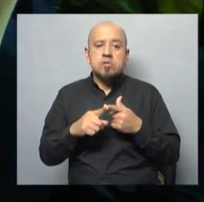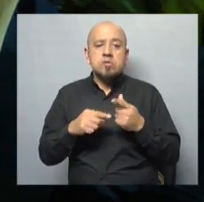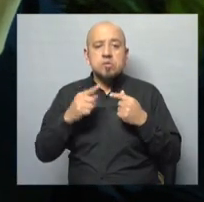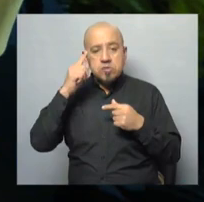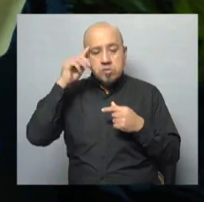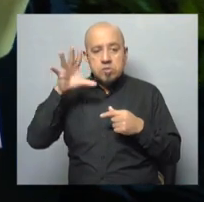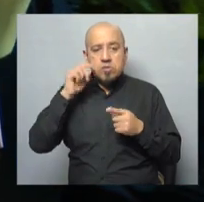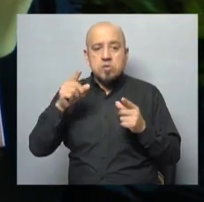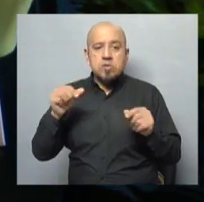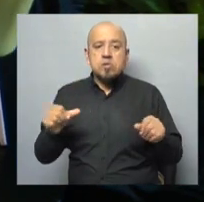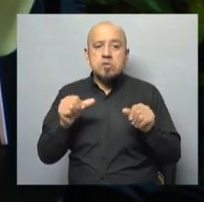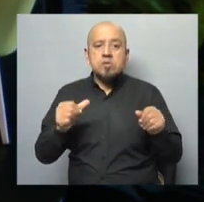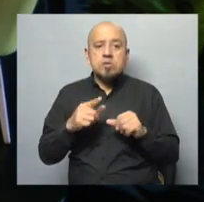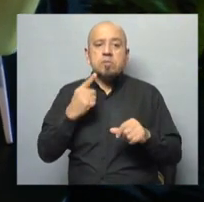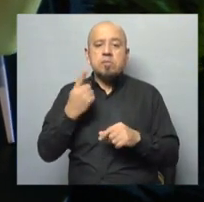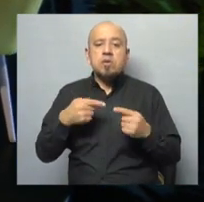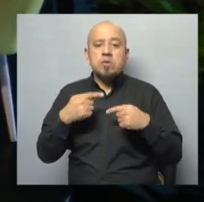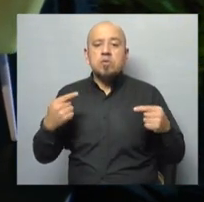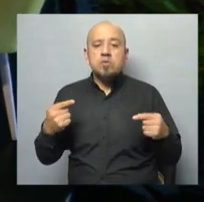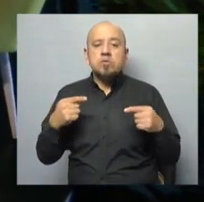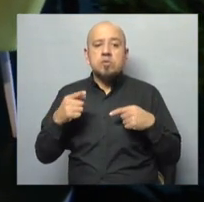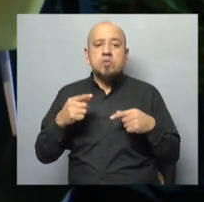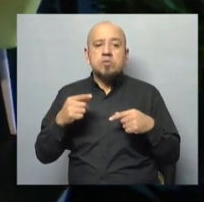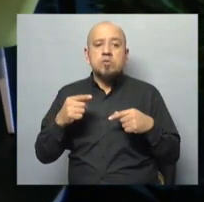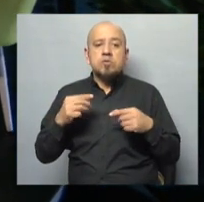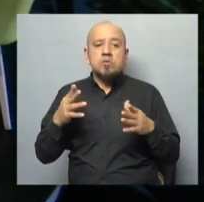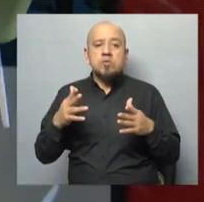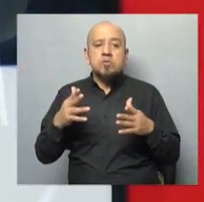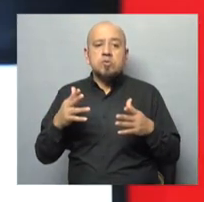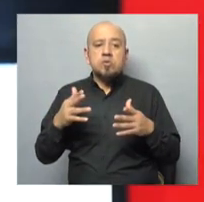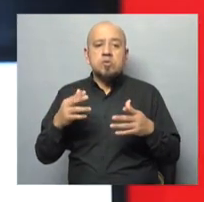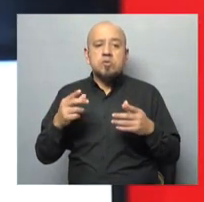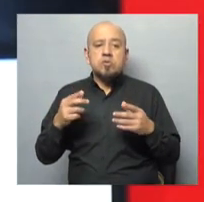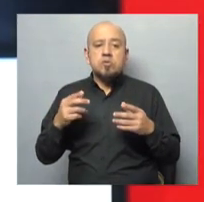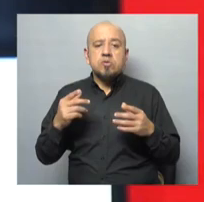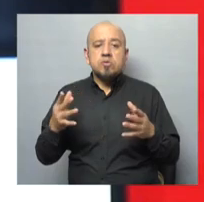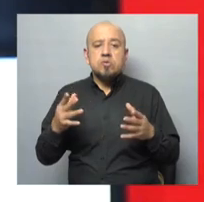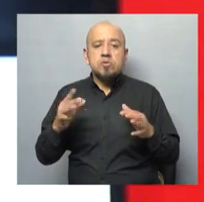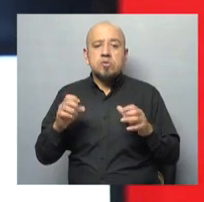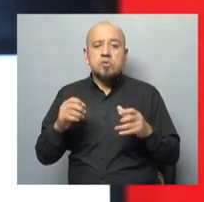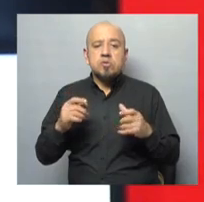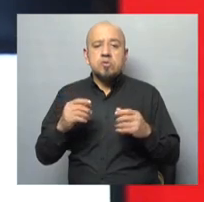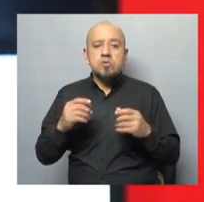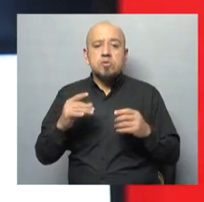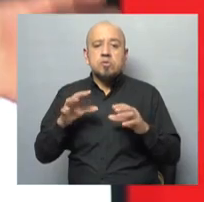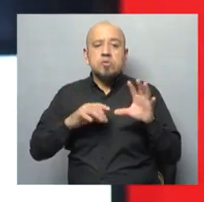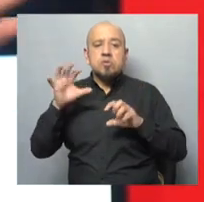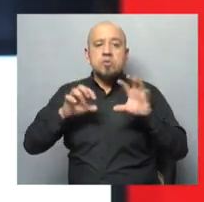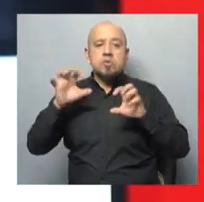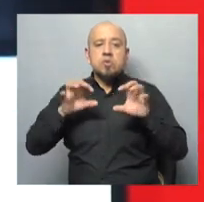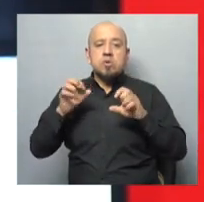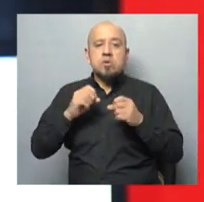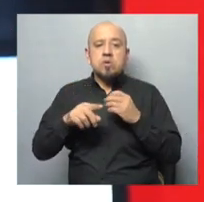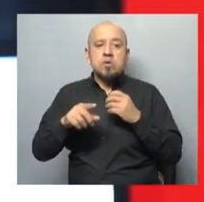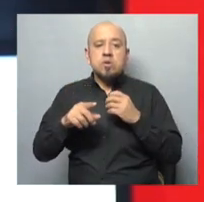me acuerdo que hice la primera cosa que yo hice terminó con los ocho dedos con los pulgares pero los otros ocho dedos con curitas porque se acaba una pared la sacaba